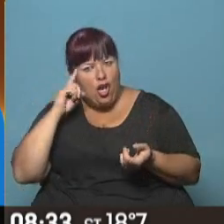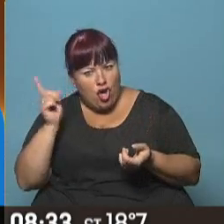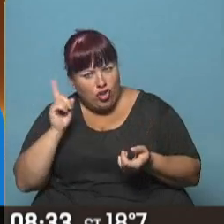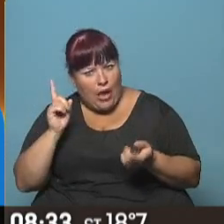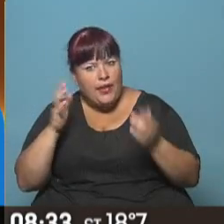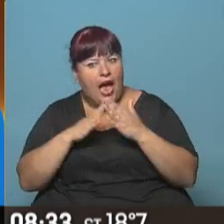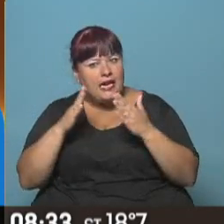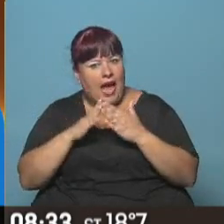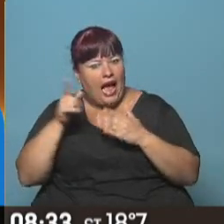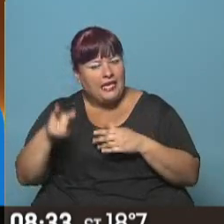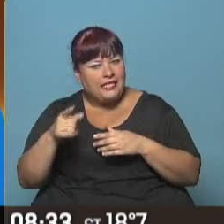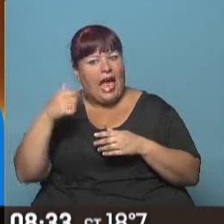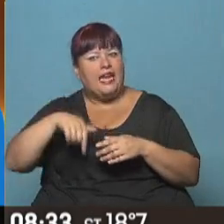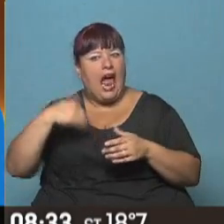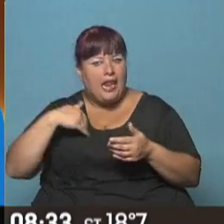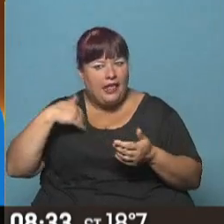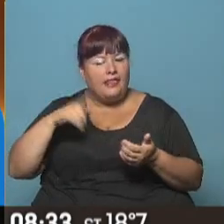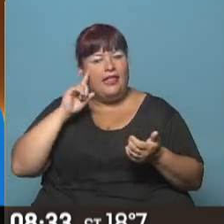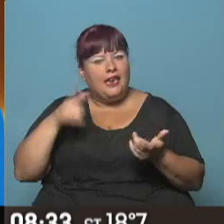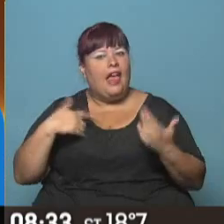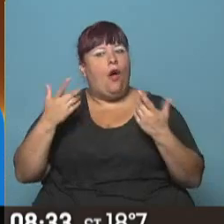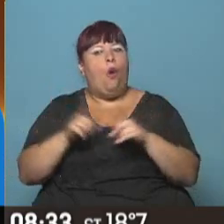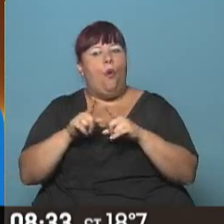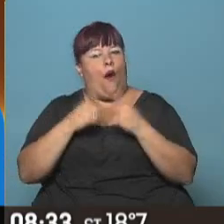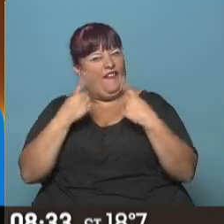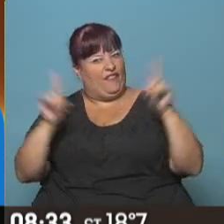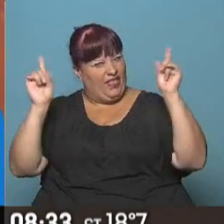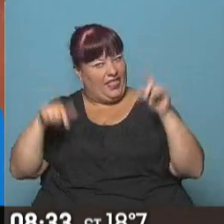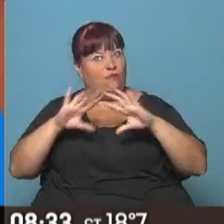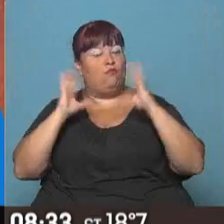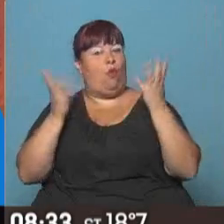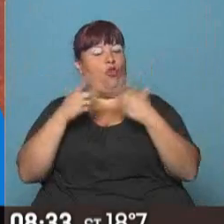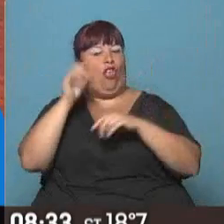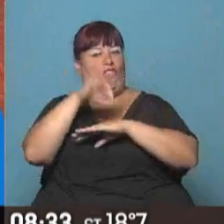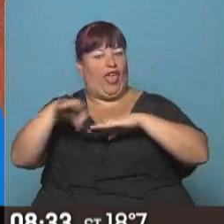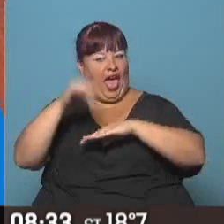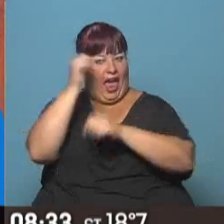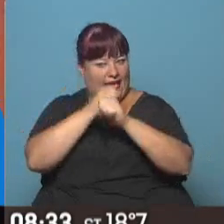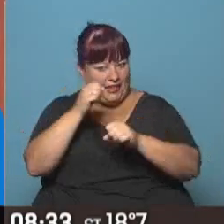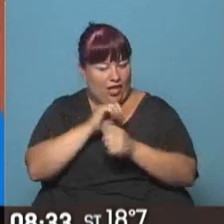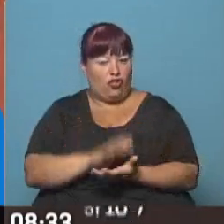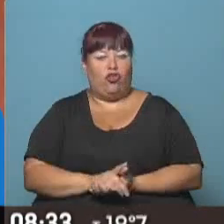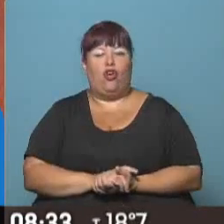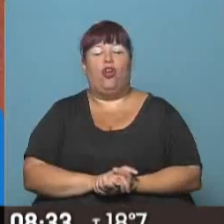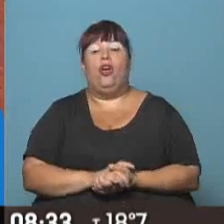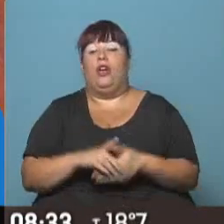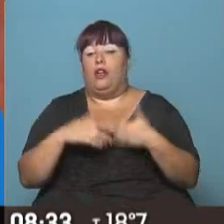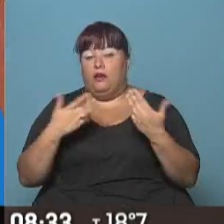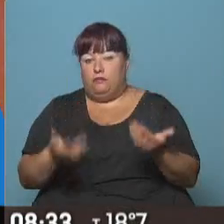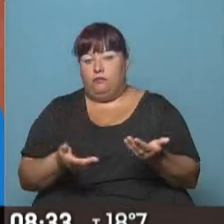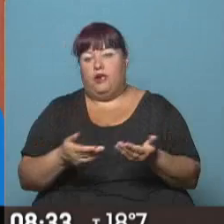que había una casa de Le Corbusier en Argentina, era como una extrañeza dentro del mundo de la arquitectura. Y